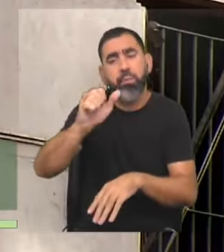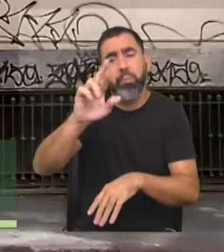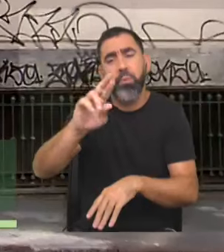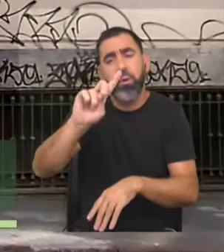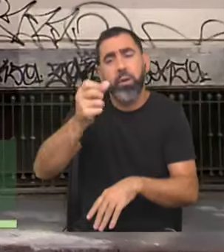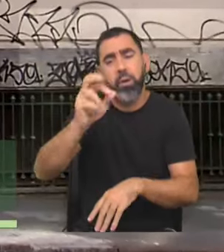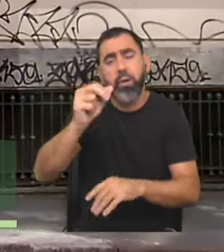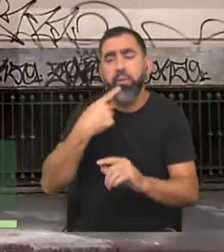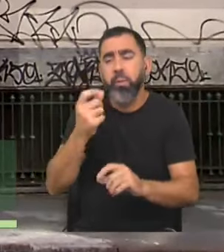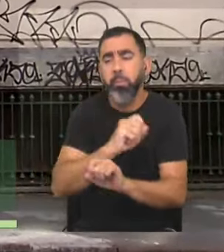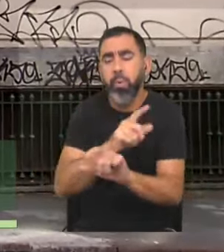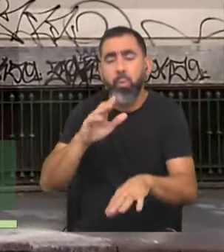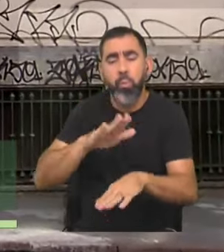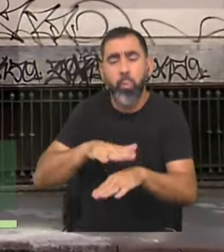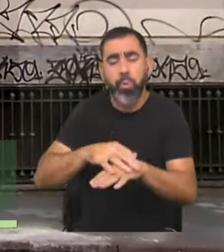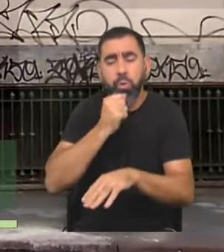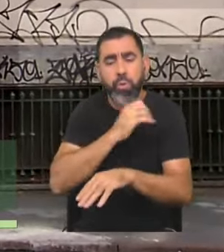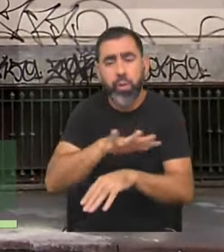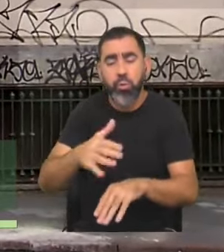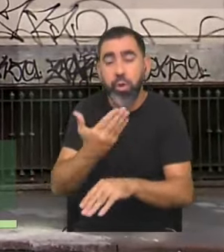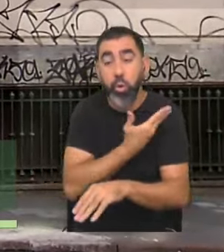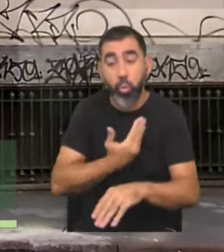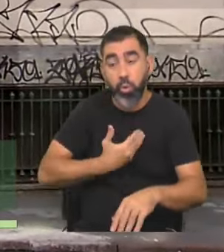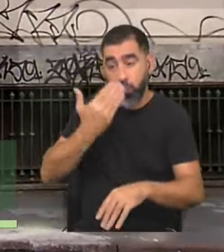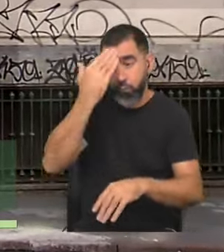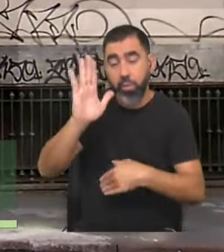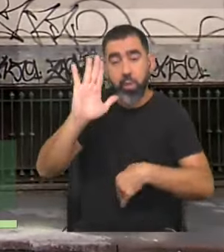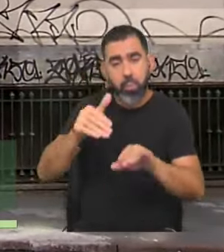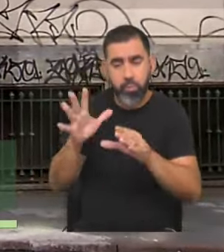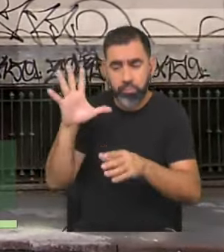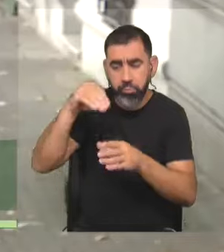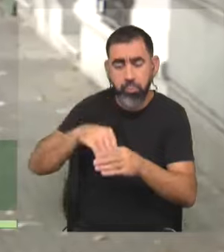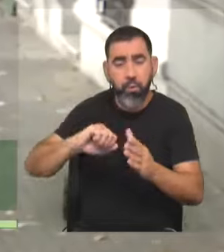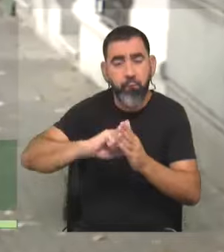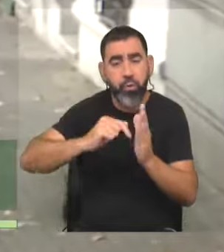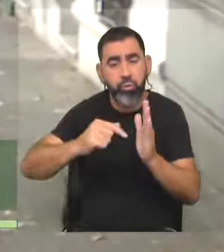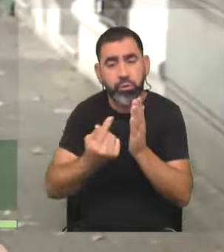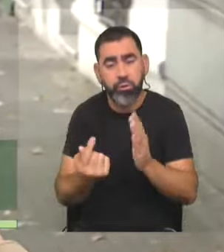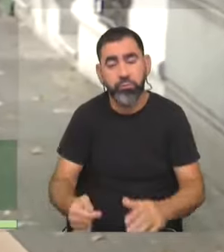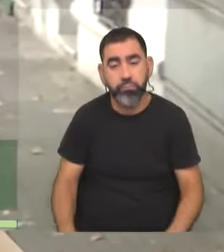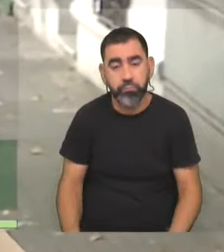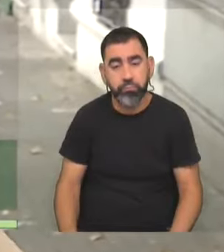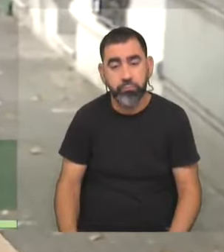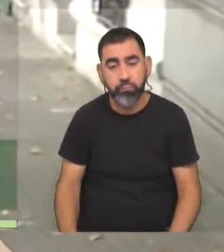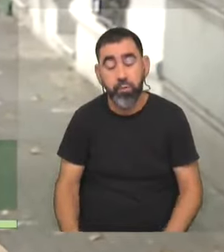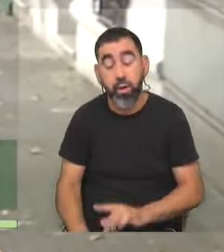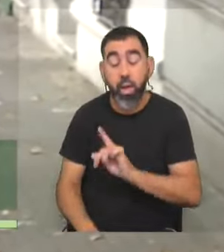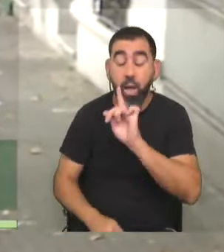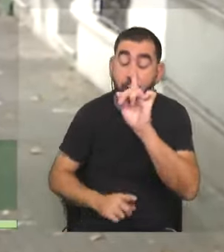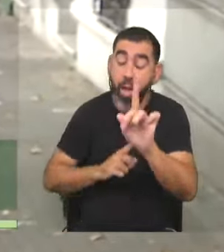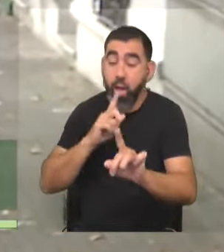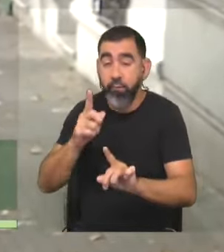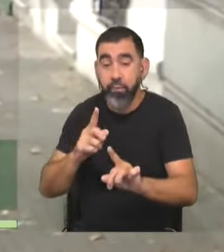peor momento de la historia y que bajo la administración del frente amplio había más intervenciones del Banco Central bueno Vergara se pone a veces la